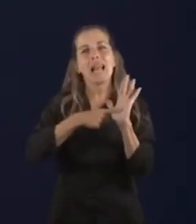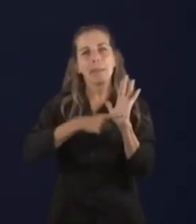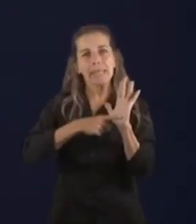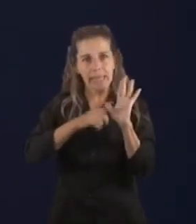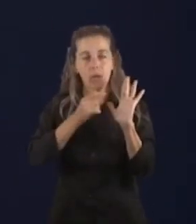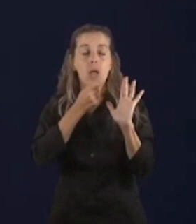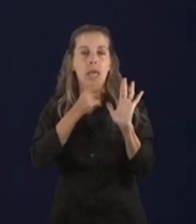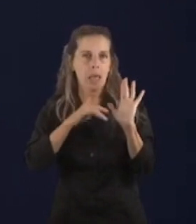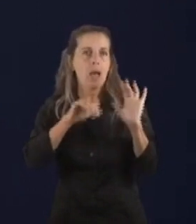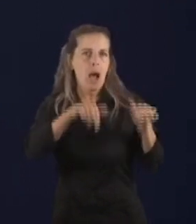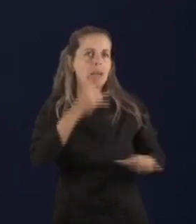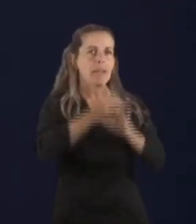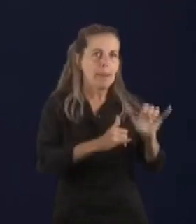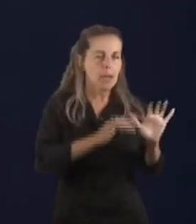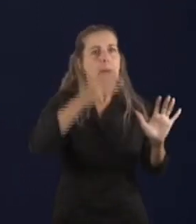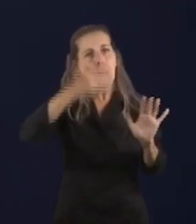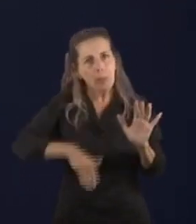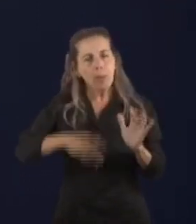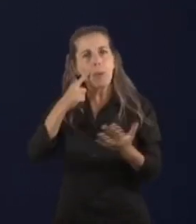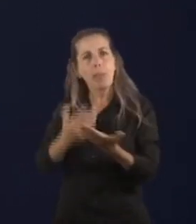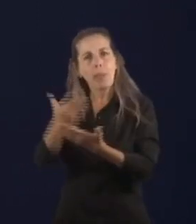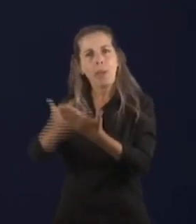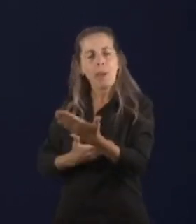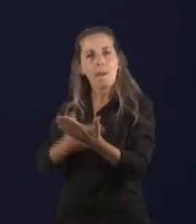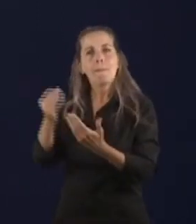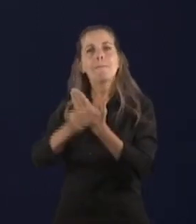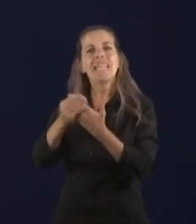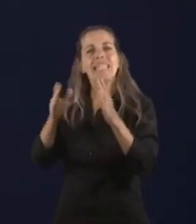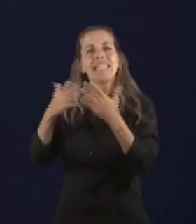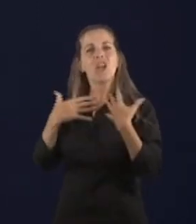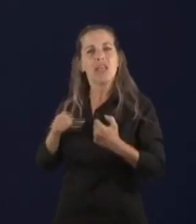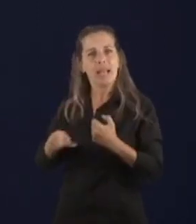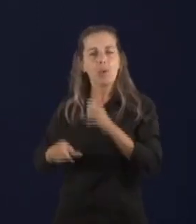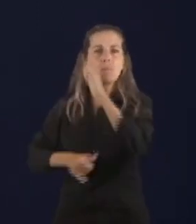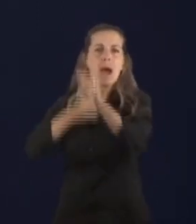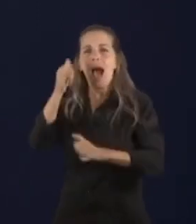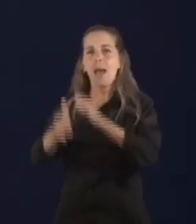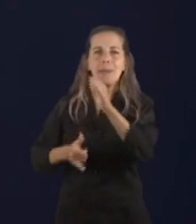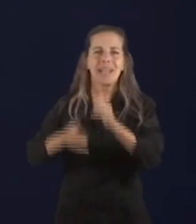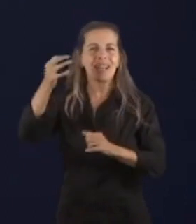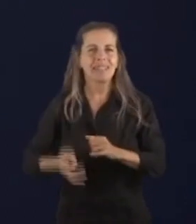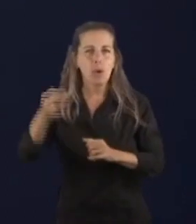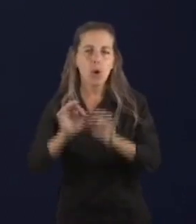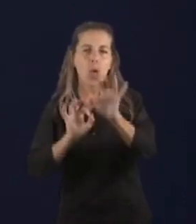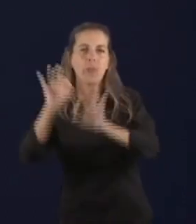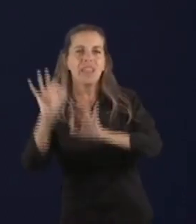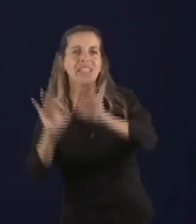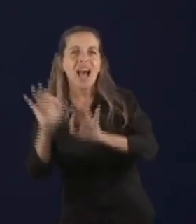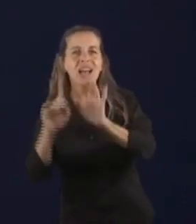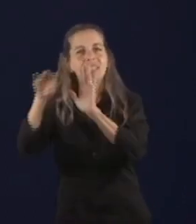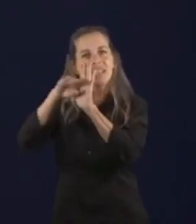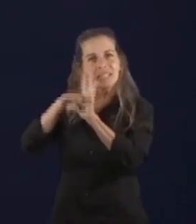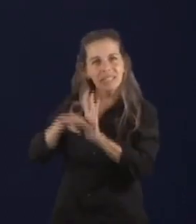Más allá de lo que yo te pueda contar el Ministerio de salud va a dar todas las explicaciones y todos los detalles del caso que